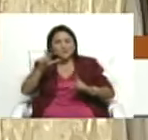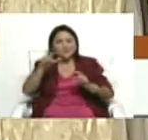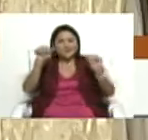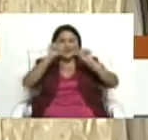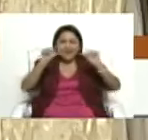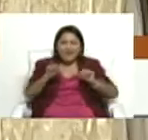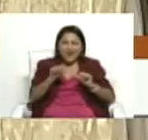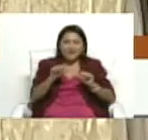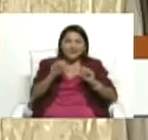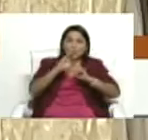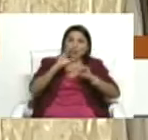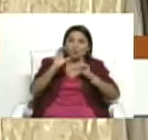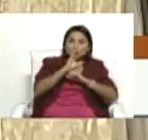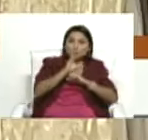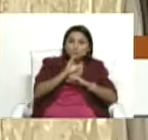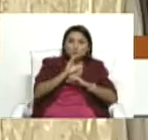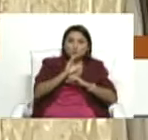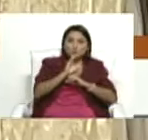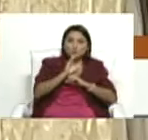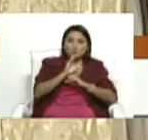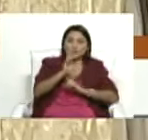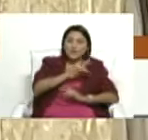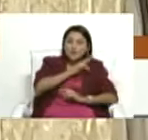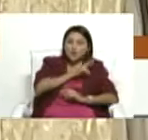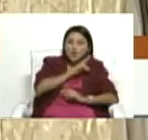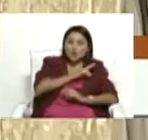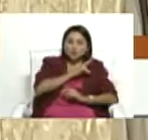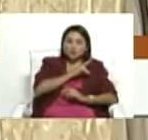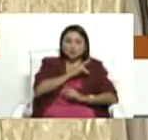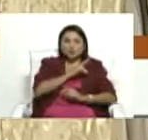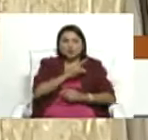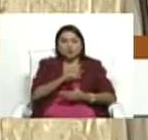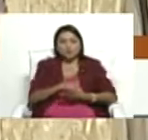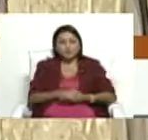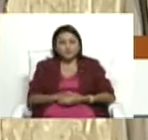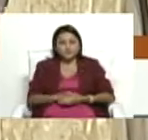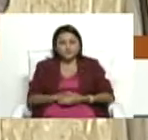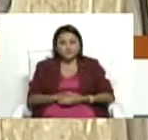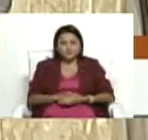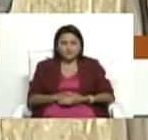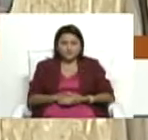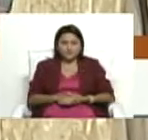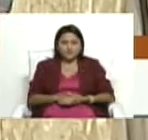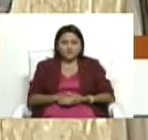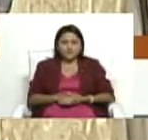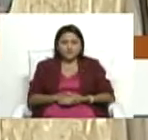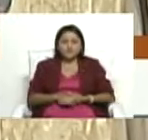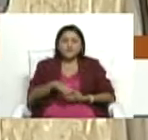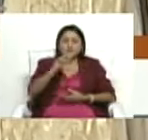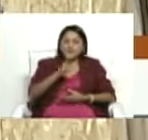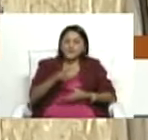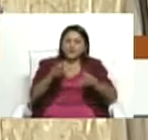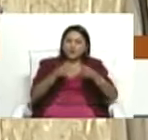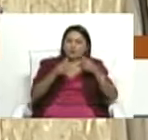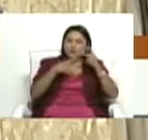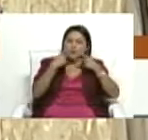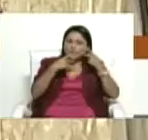cultoras, los temas de nuestros sectores religiosos y los temas de los partidos